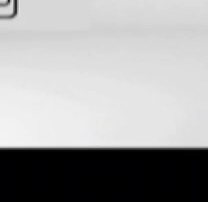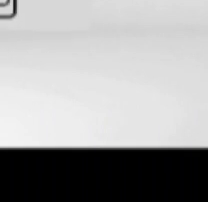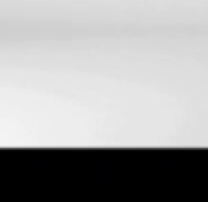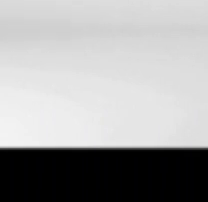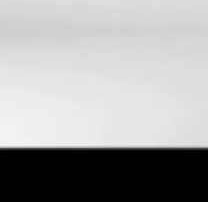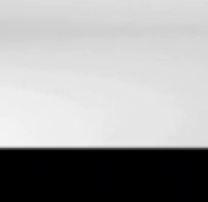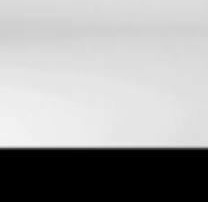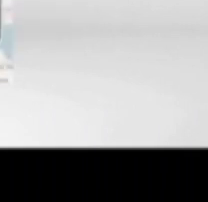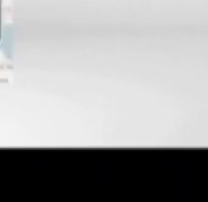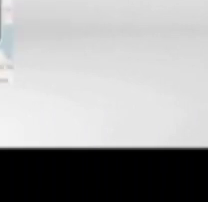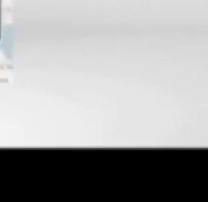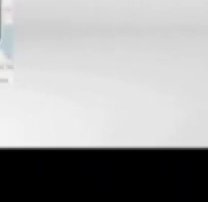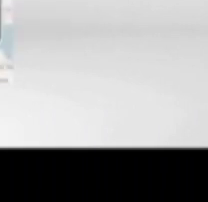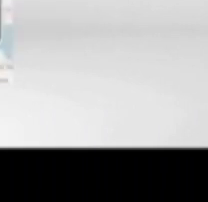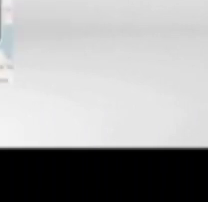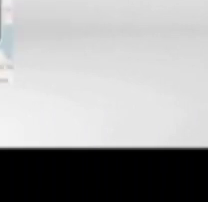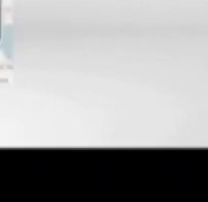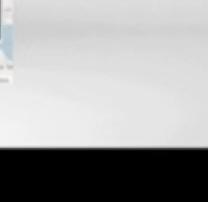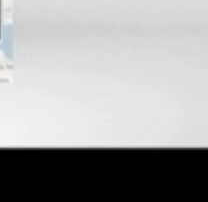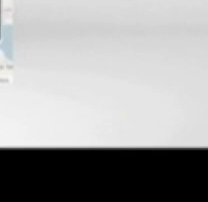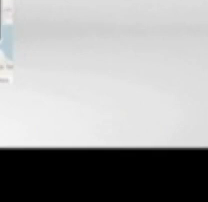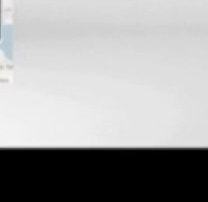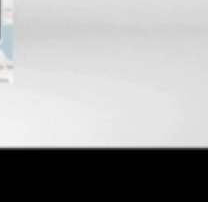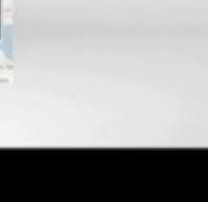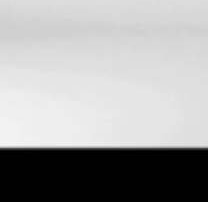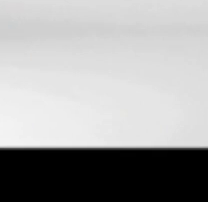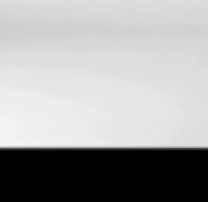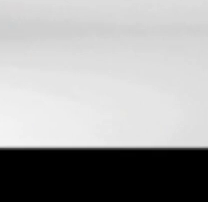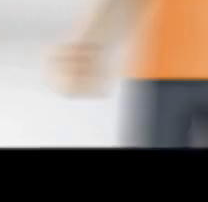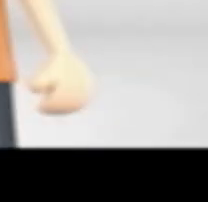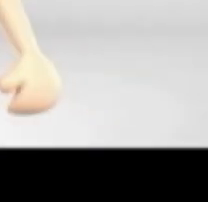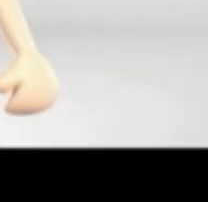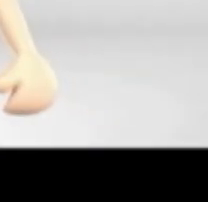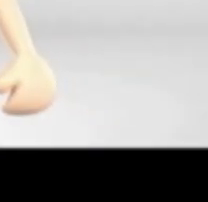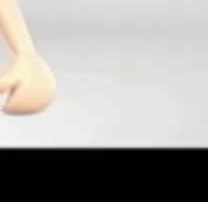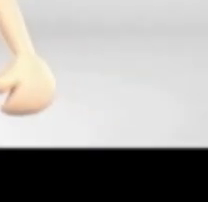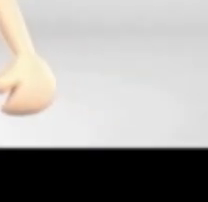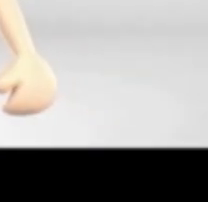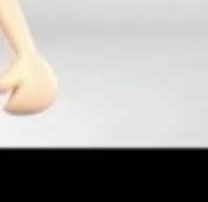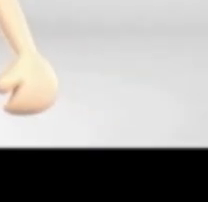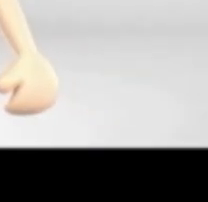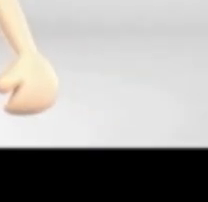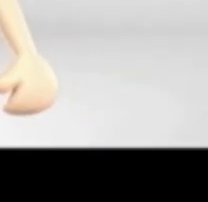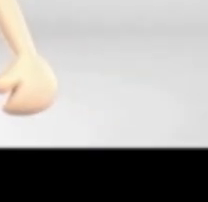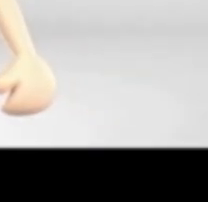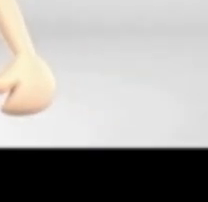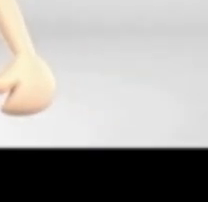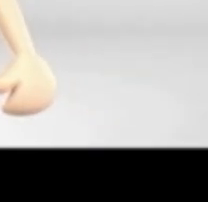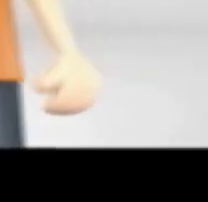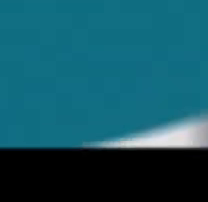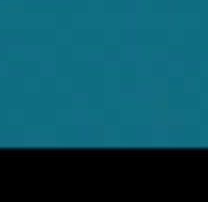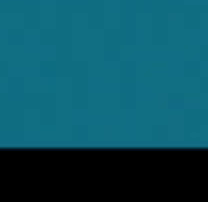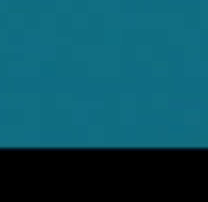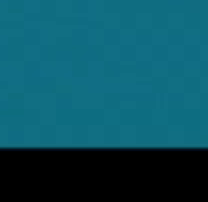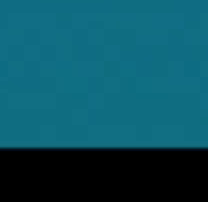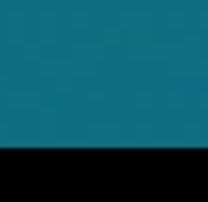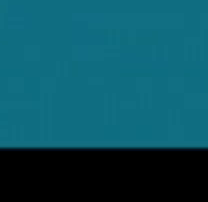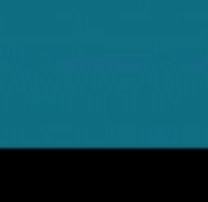calidad y la ubicación en el mapa, o utilice el buscador y conozca los resultados de las mediciones en su distrito.